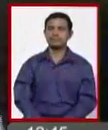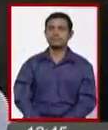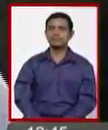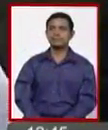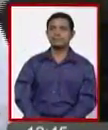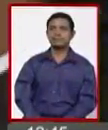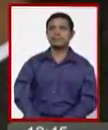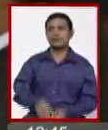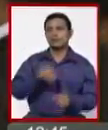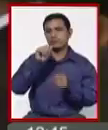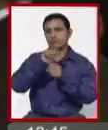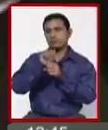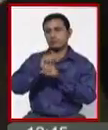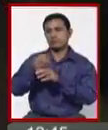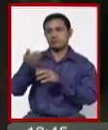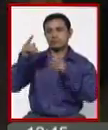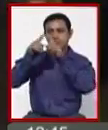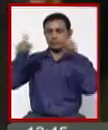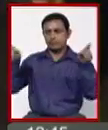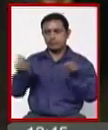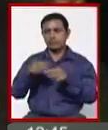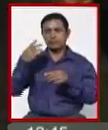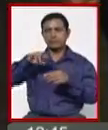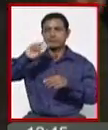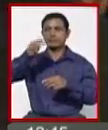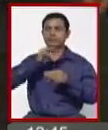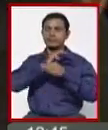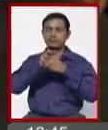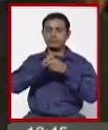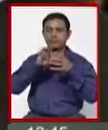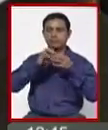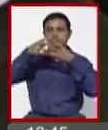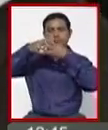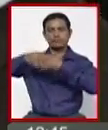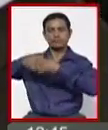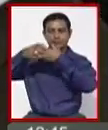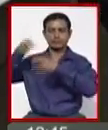Petróleo. Trabajó en YPFB, fue viceministro de Industrialización y